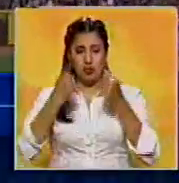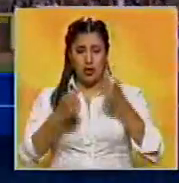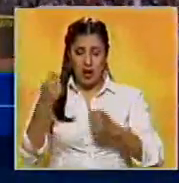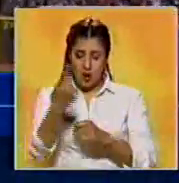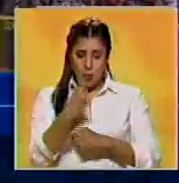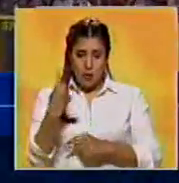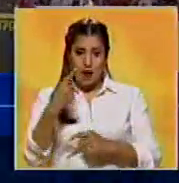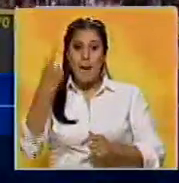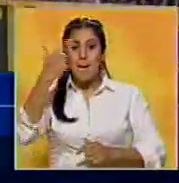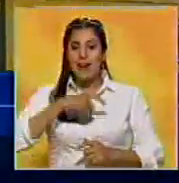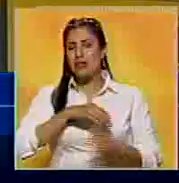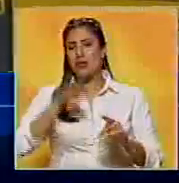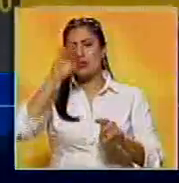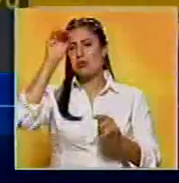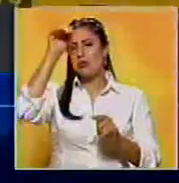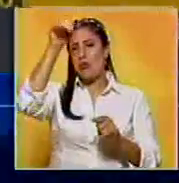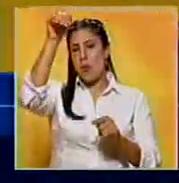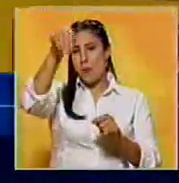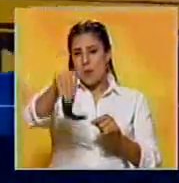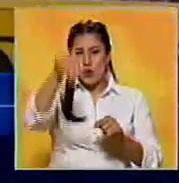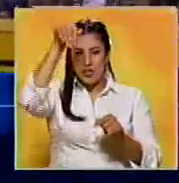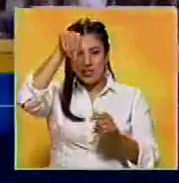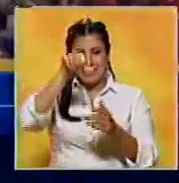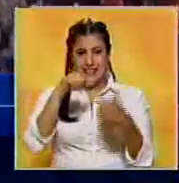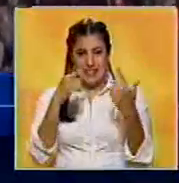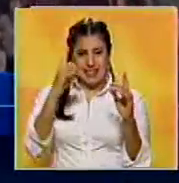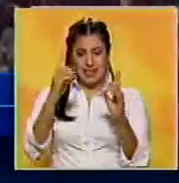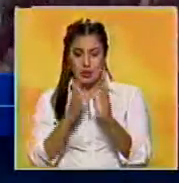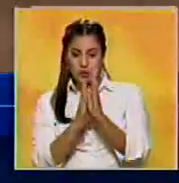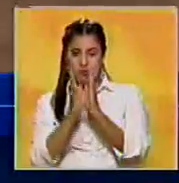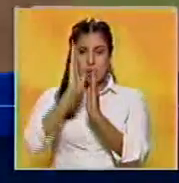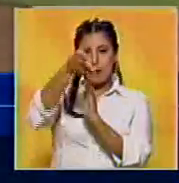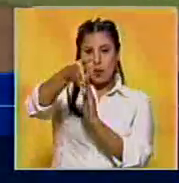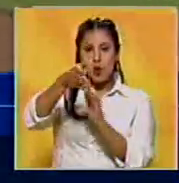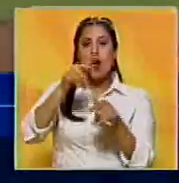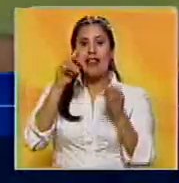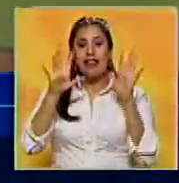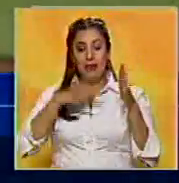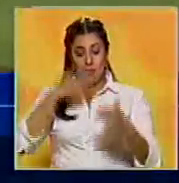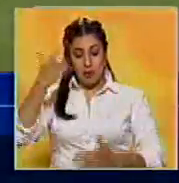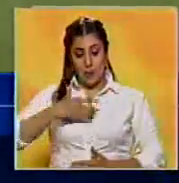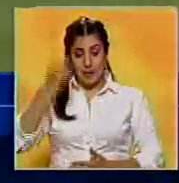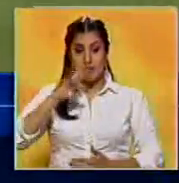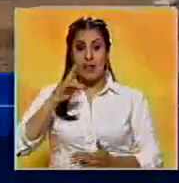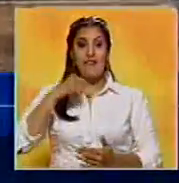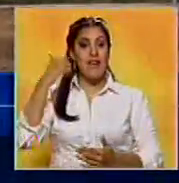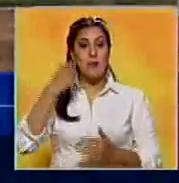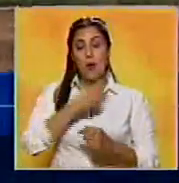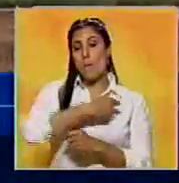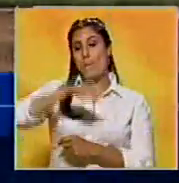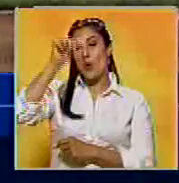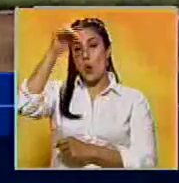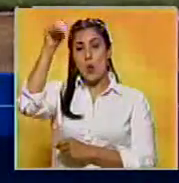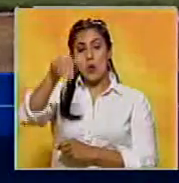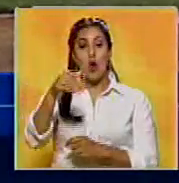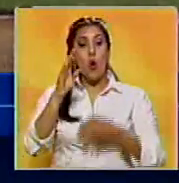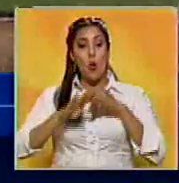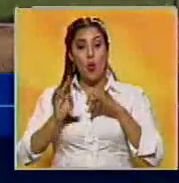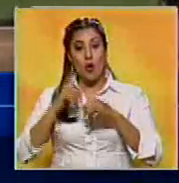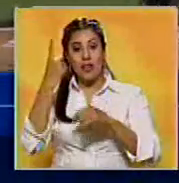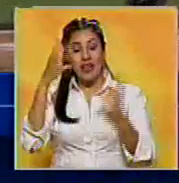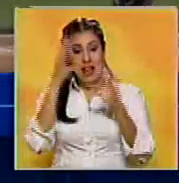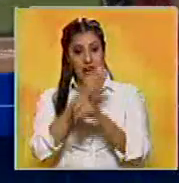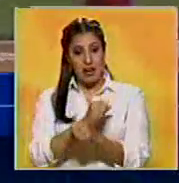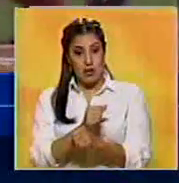bordo y Eugenio Suárez, que la saca del parque entre el jardín central y el derecho. 10º de la campaña para el guayanés, que pegó este cuadrangular en su único turno